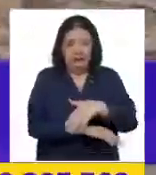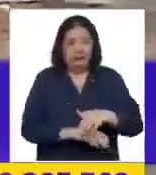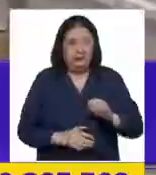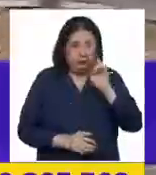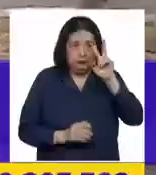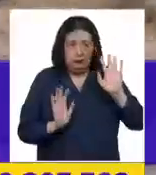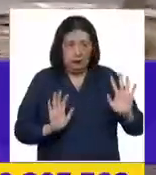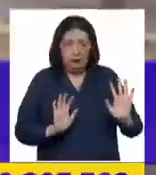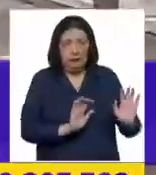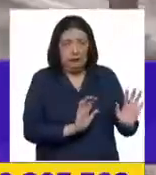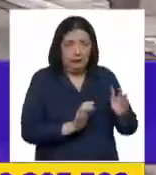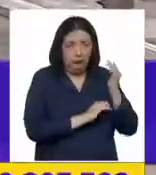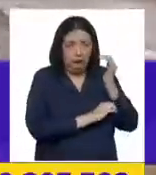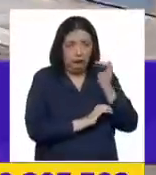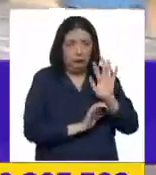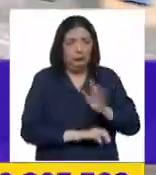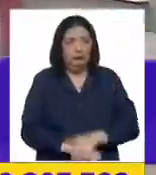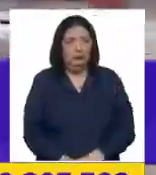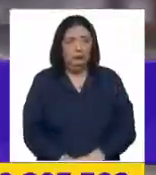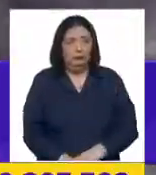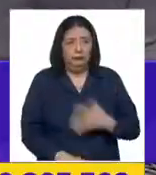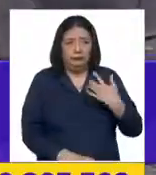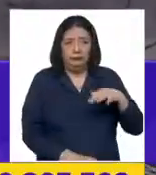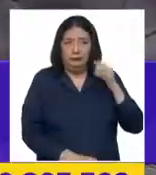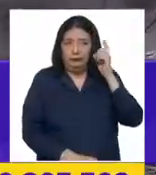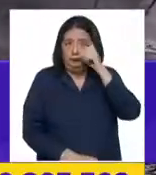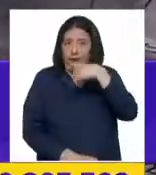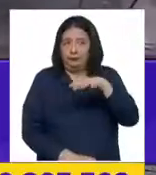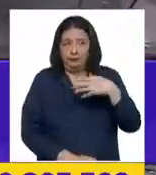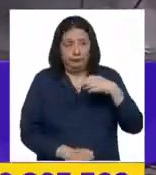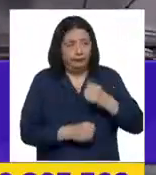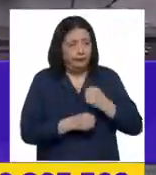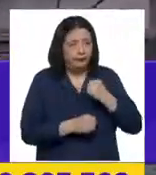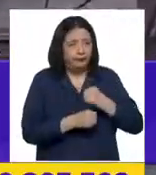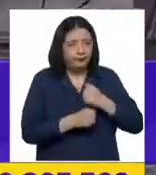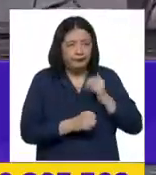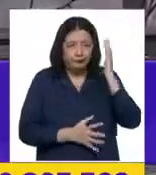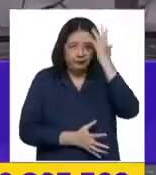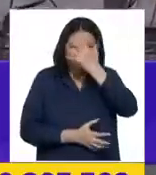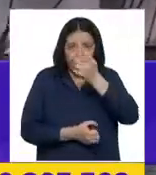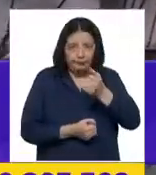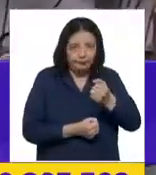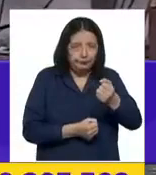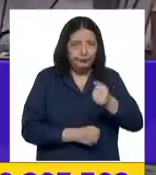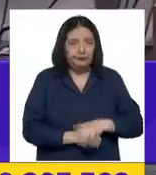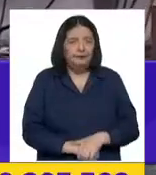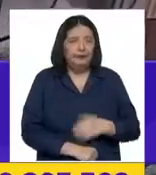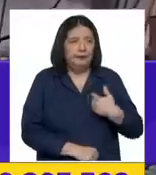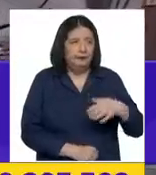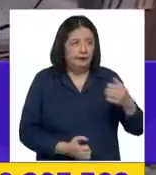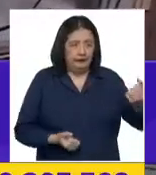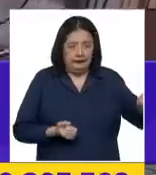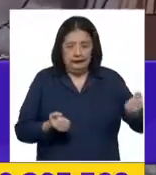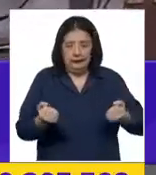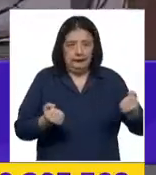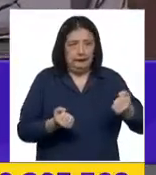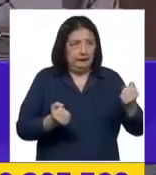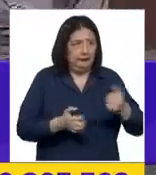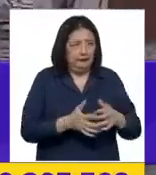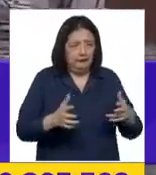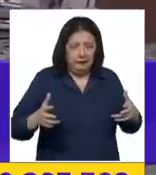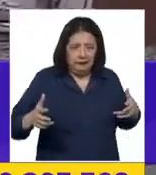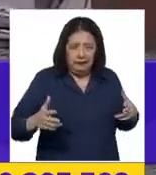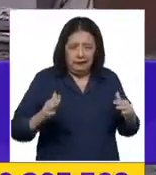bajan, hasta acá. Trabajo complicado de los bomberos y el tráiler ha impactado contra